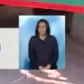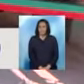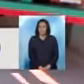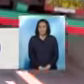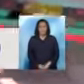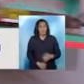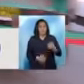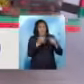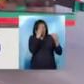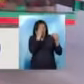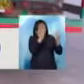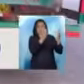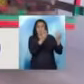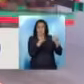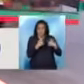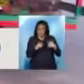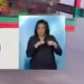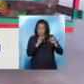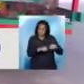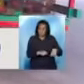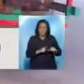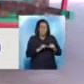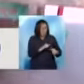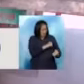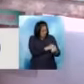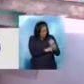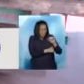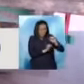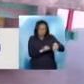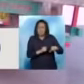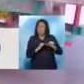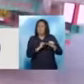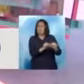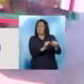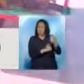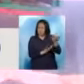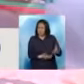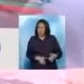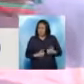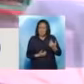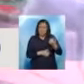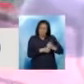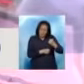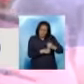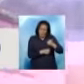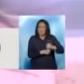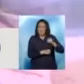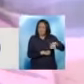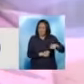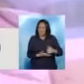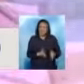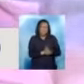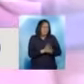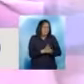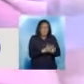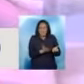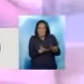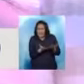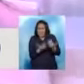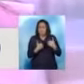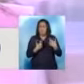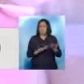La esperanza, que digo yo, seguir, tener fuerza para seguir adelante, trabajar, ese ánimo,